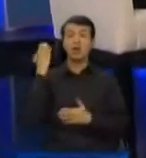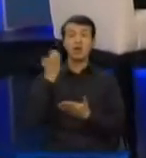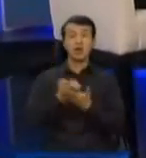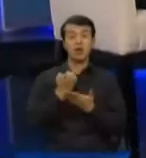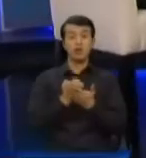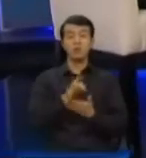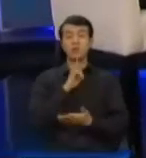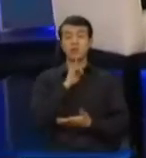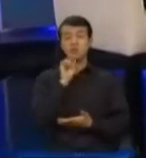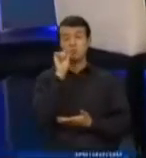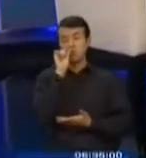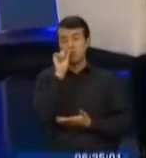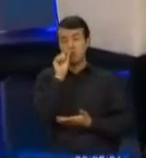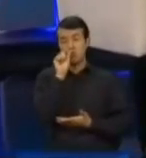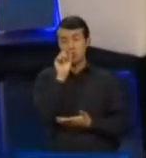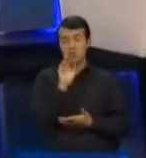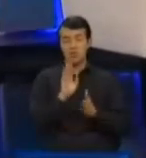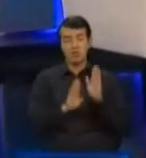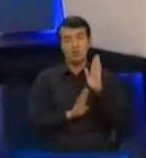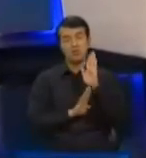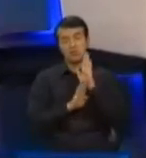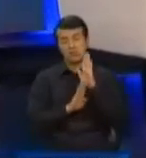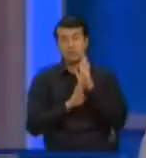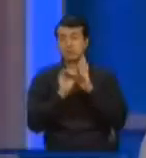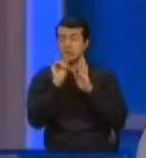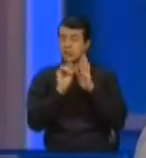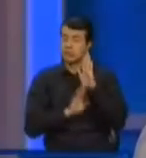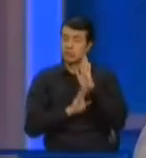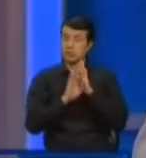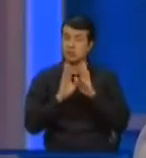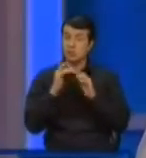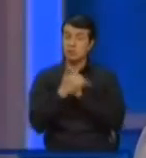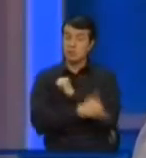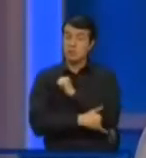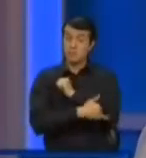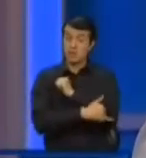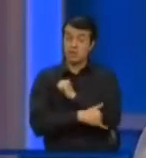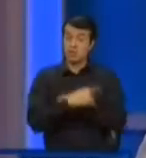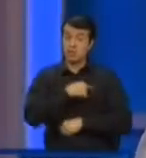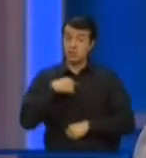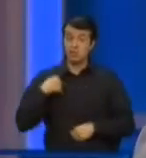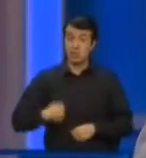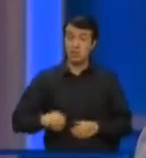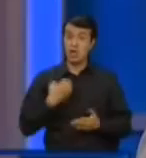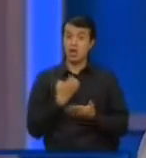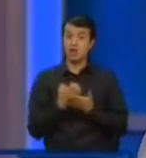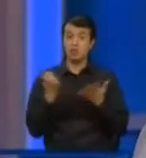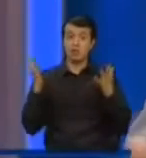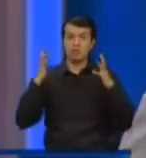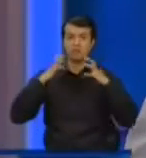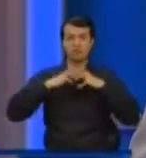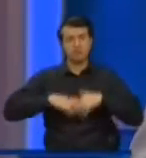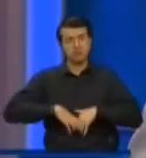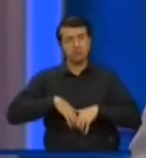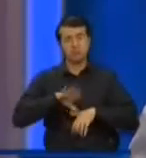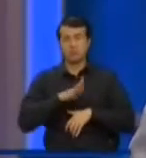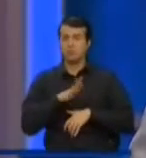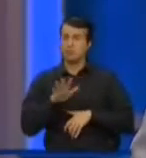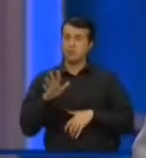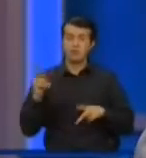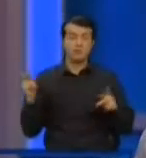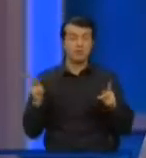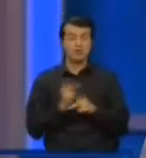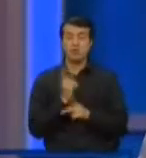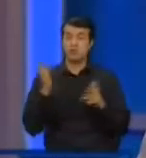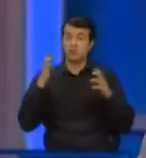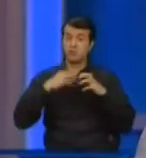estadounidense apenas está estabilizándose, y la economía china ha decrecido. Se calcula, digamos, los más